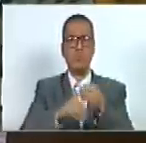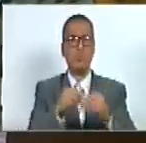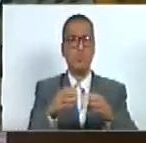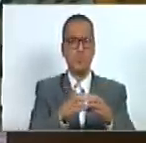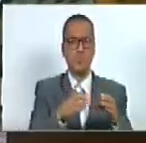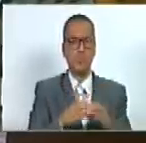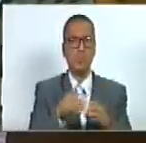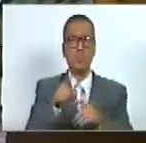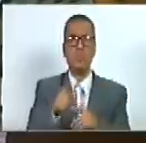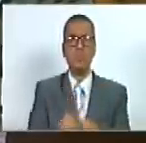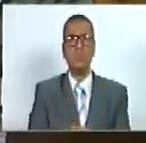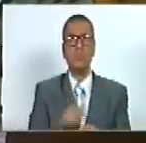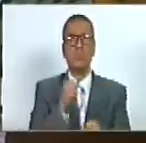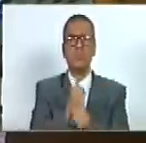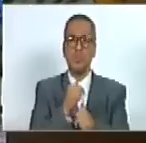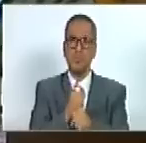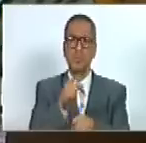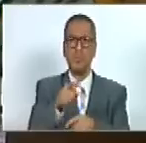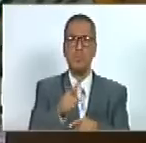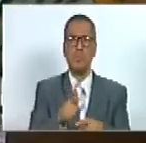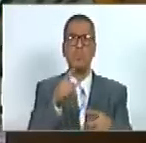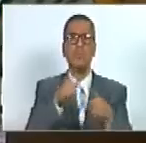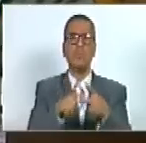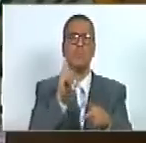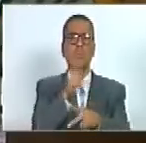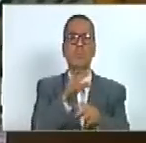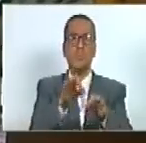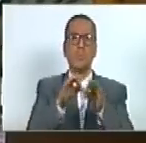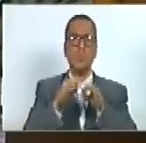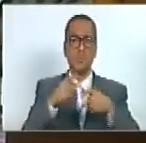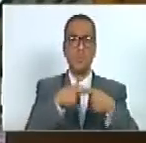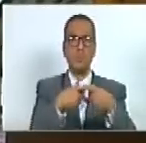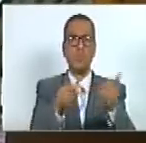partidos que actúan contra los intereses públicos